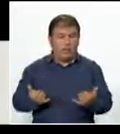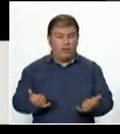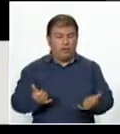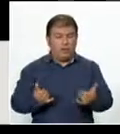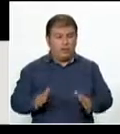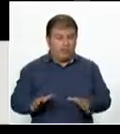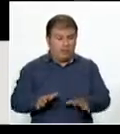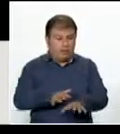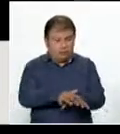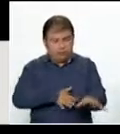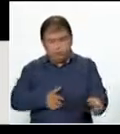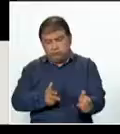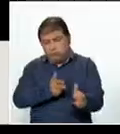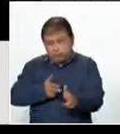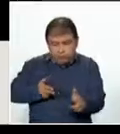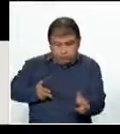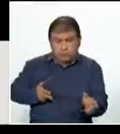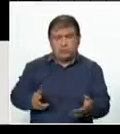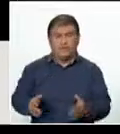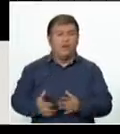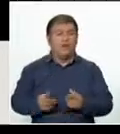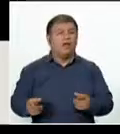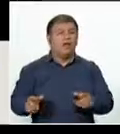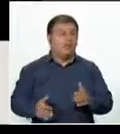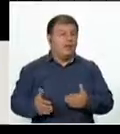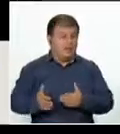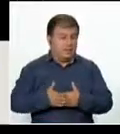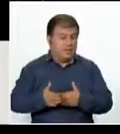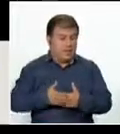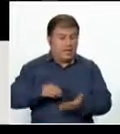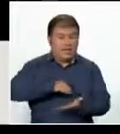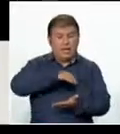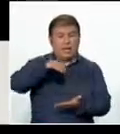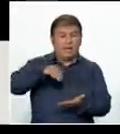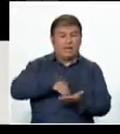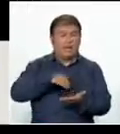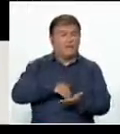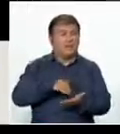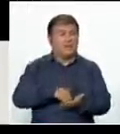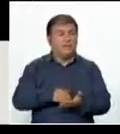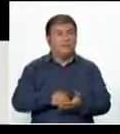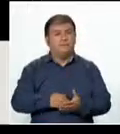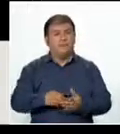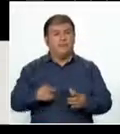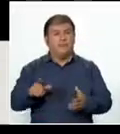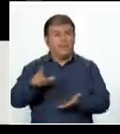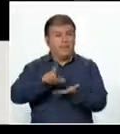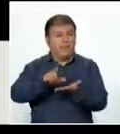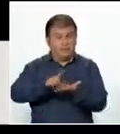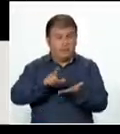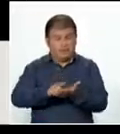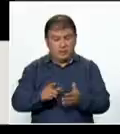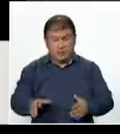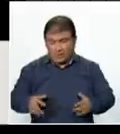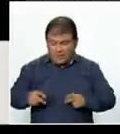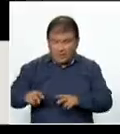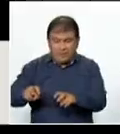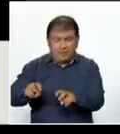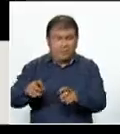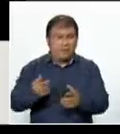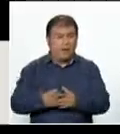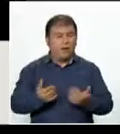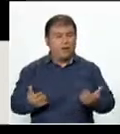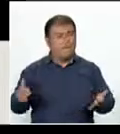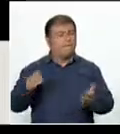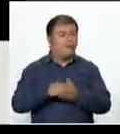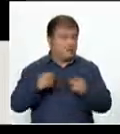debe congestionar aún más estas vías, ser más, cada vez más cercanas a la Plaza de Armas. Ya de por sí es complicado entrar por aquí, pero ahora lo es